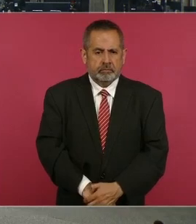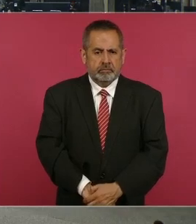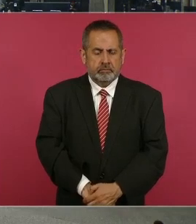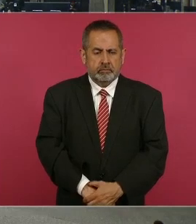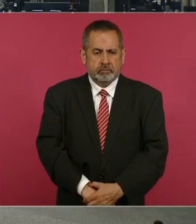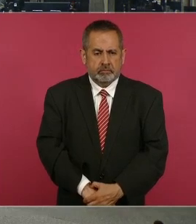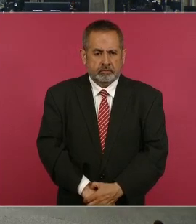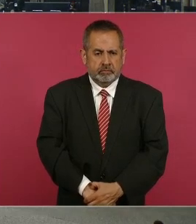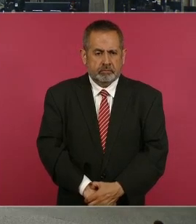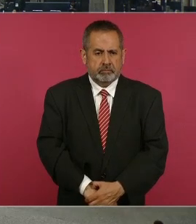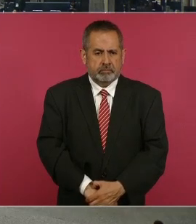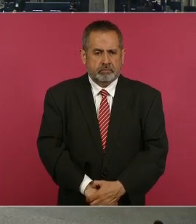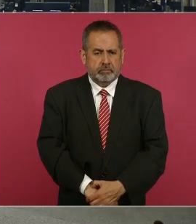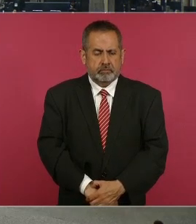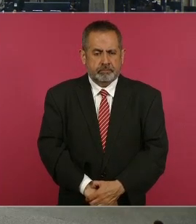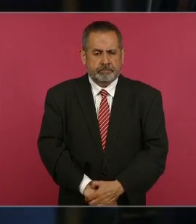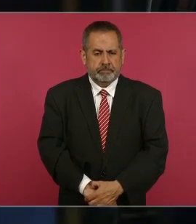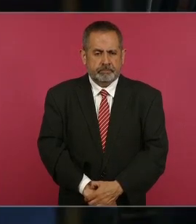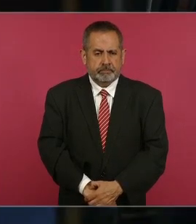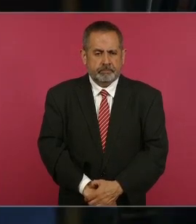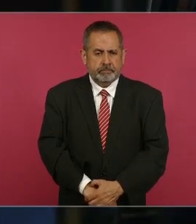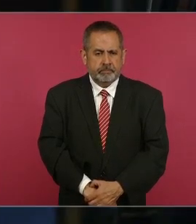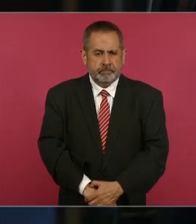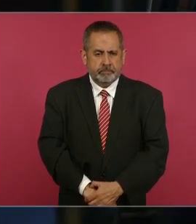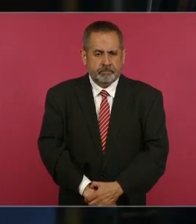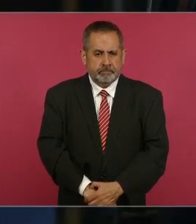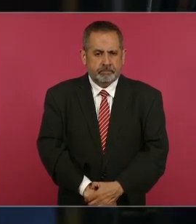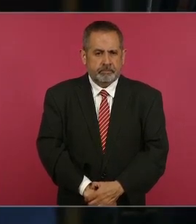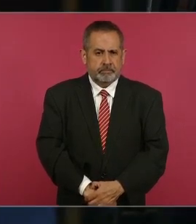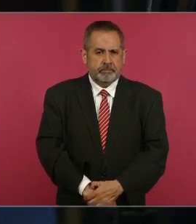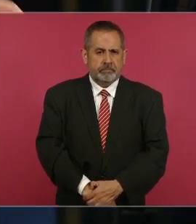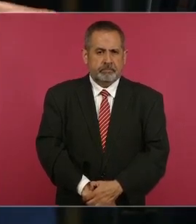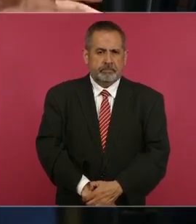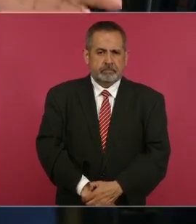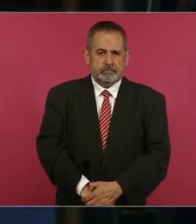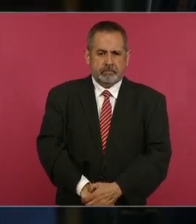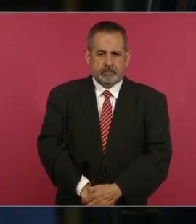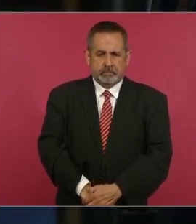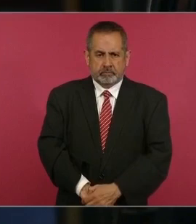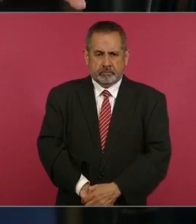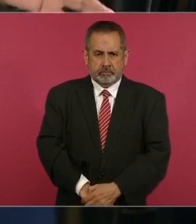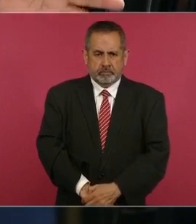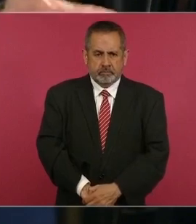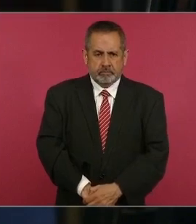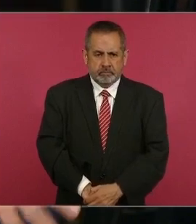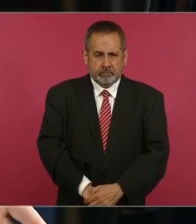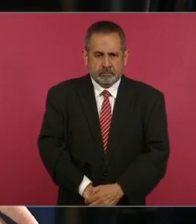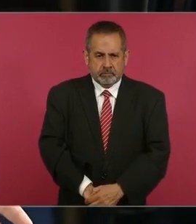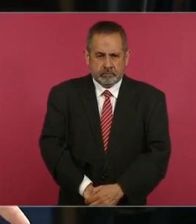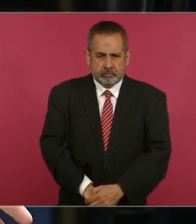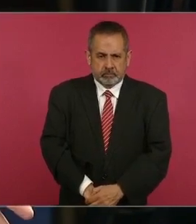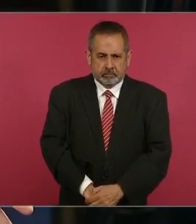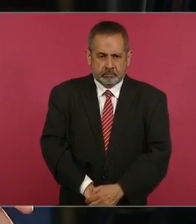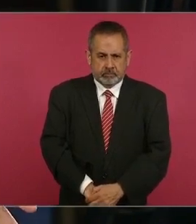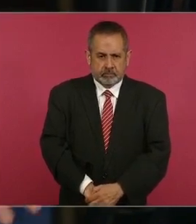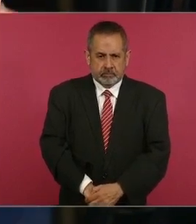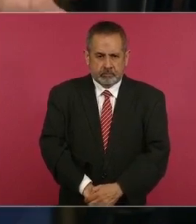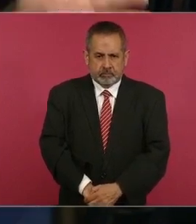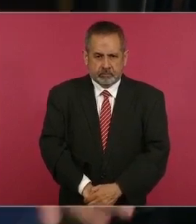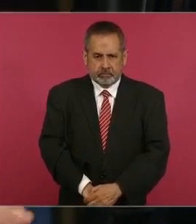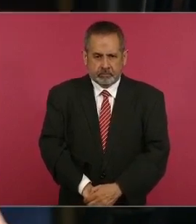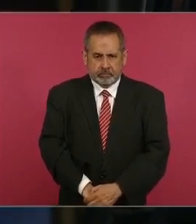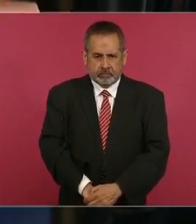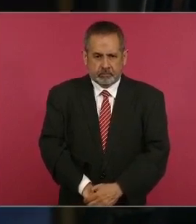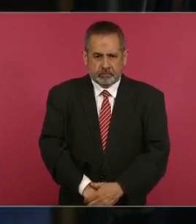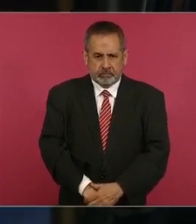más la atención. Pero toda esta zona urbana que conocemos bien, porque hemos estado ahí, donde es más precaria las viviendas, están